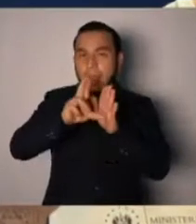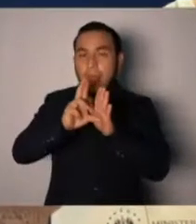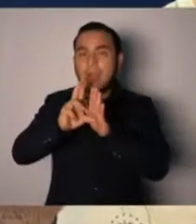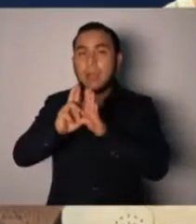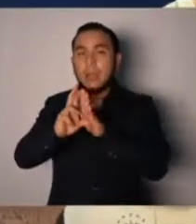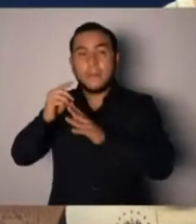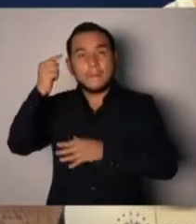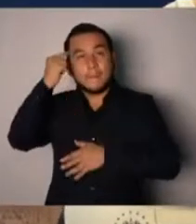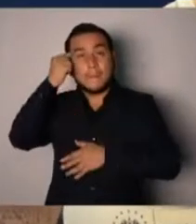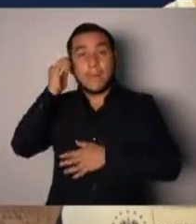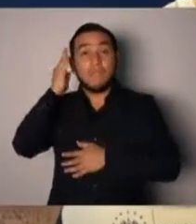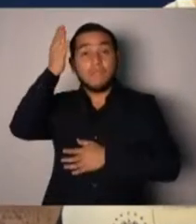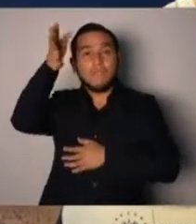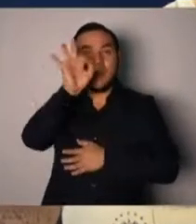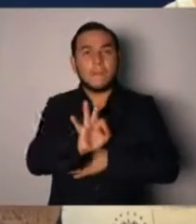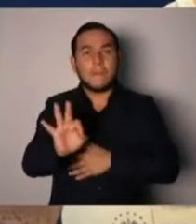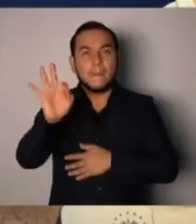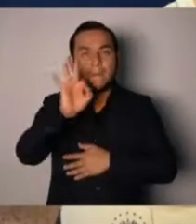el futuro